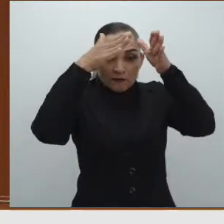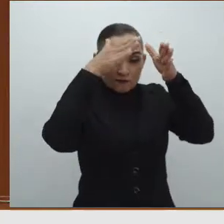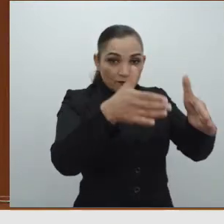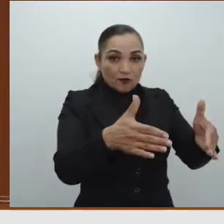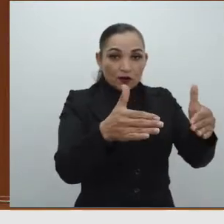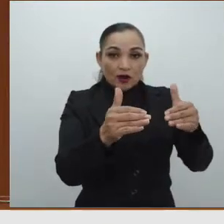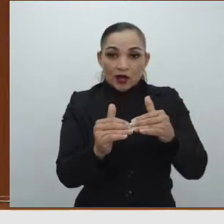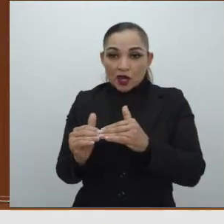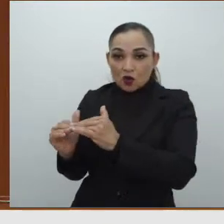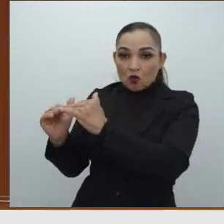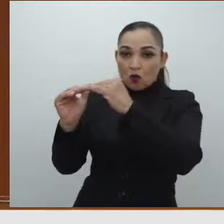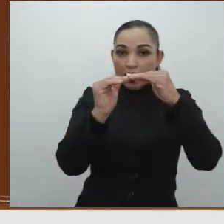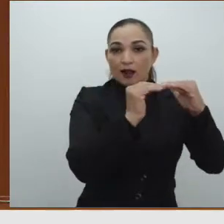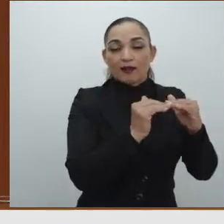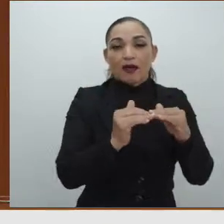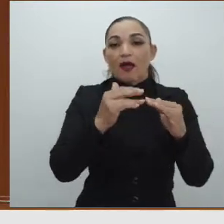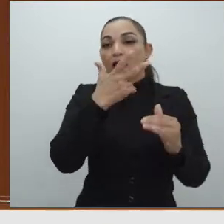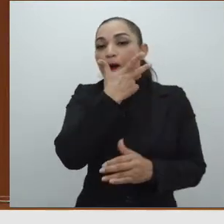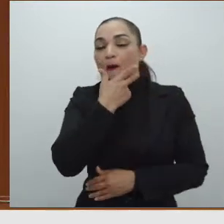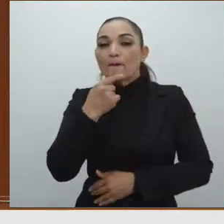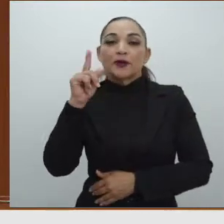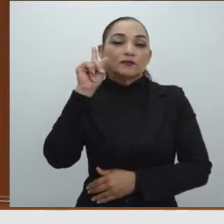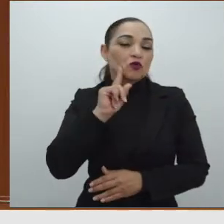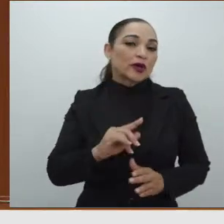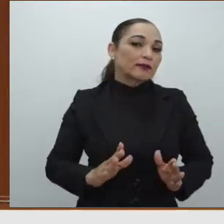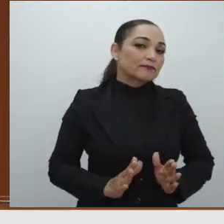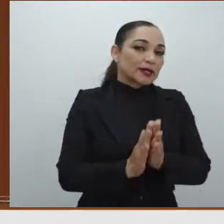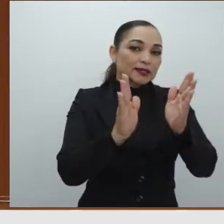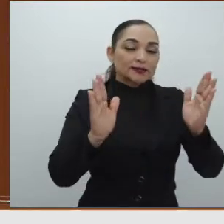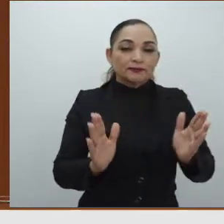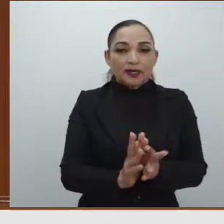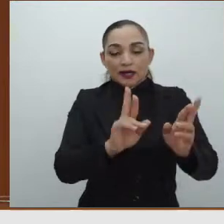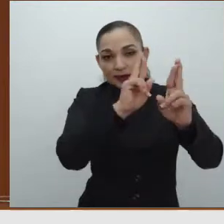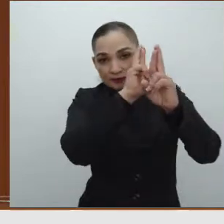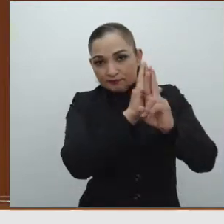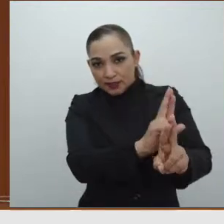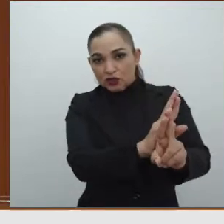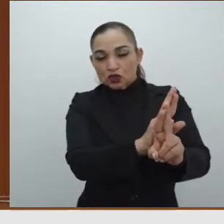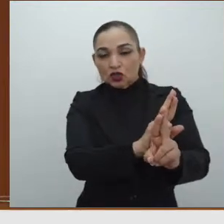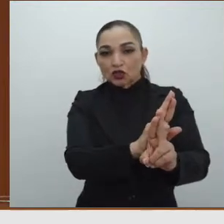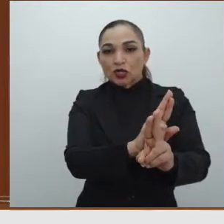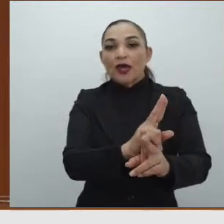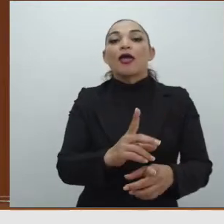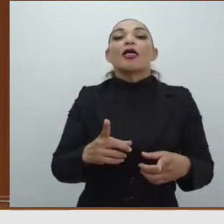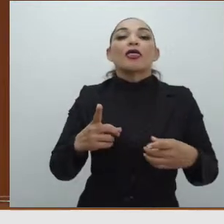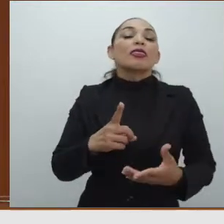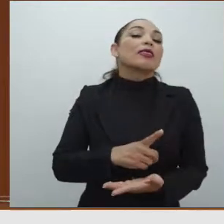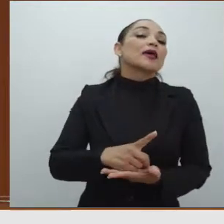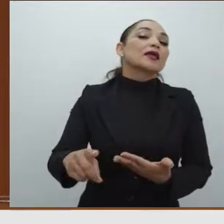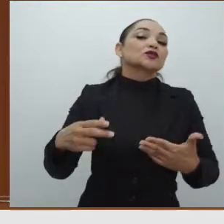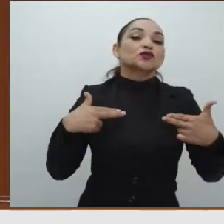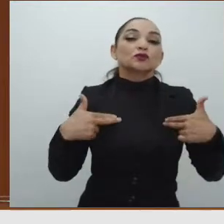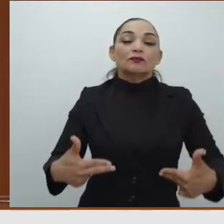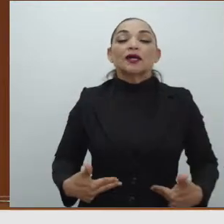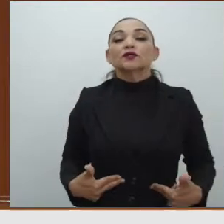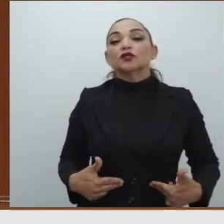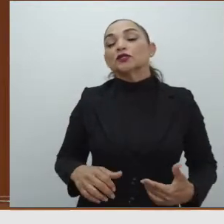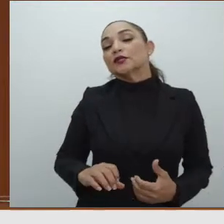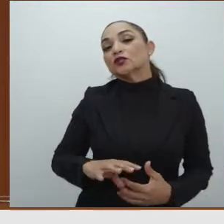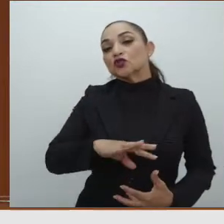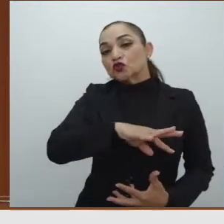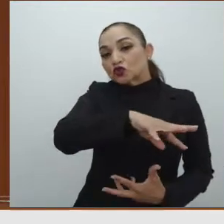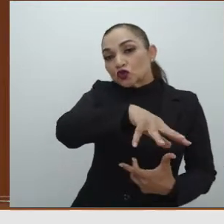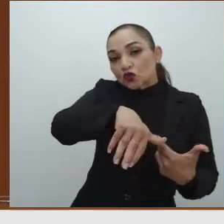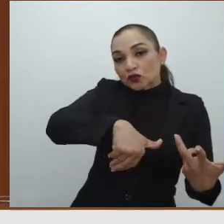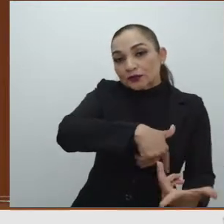igualdad de género, respeto a los derechos humanos y sustentabilidad. El Estado